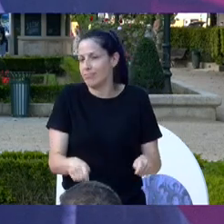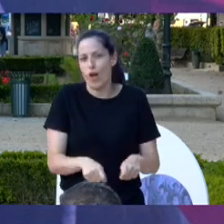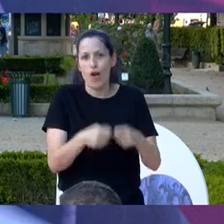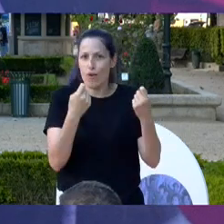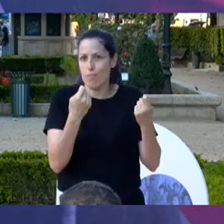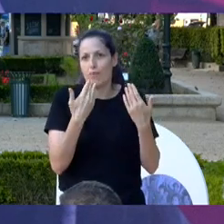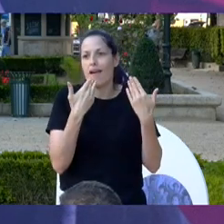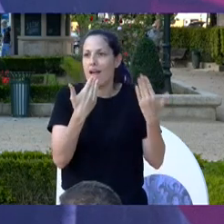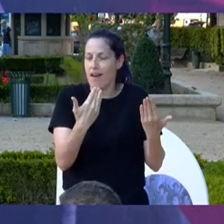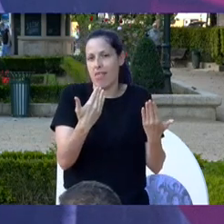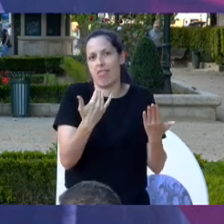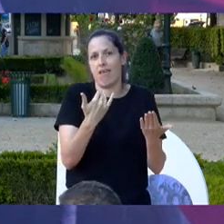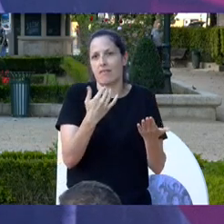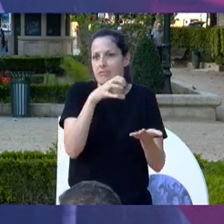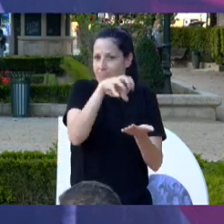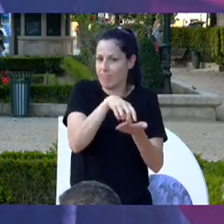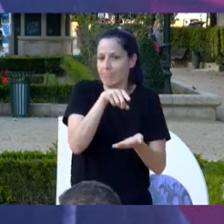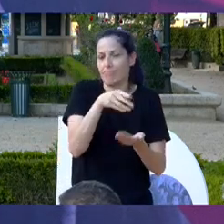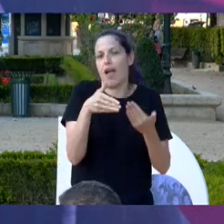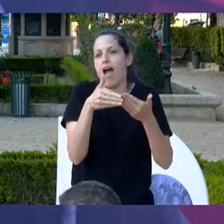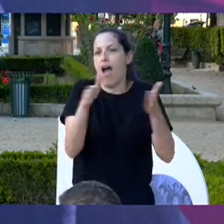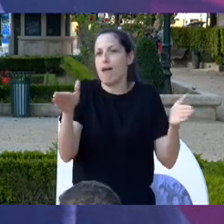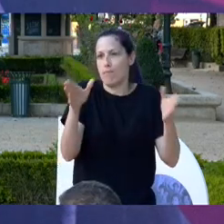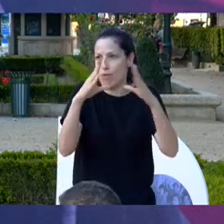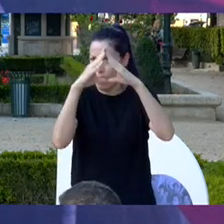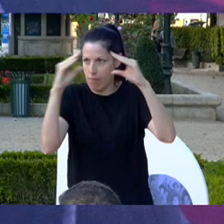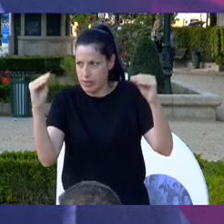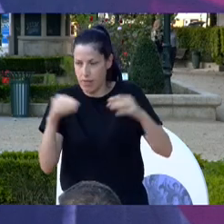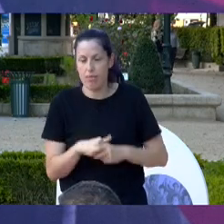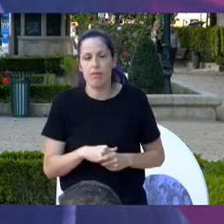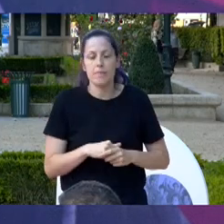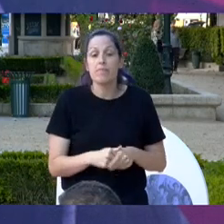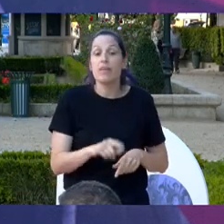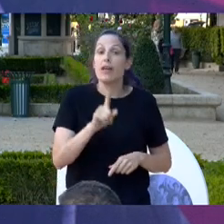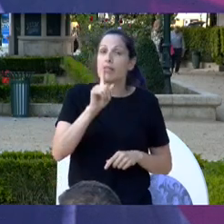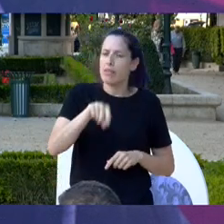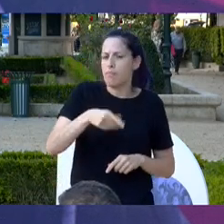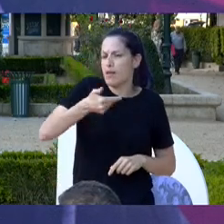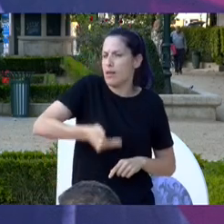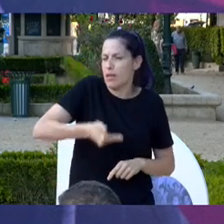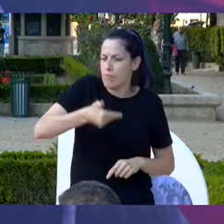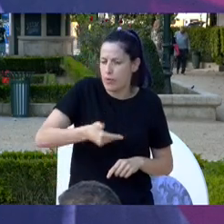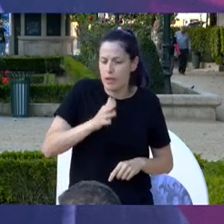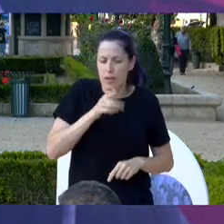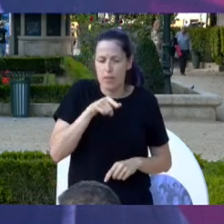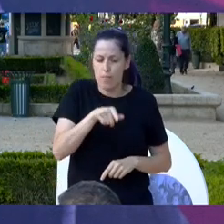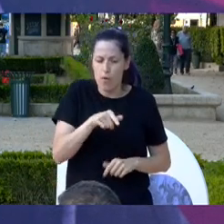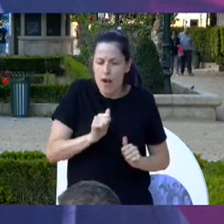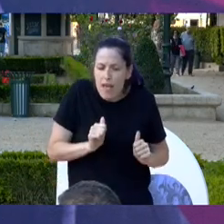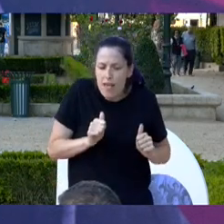de las universidades, como ya comentábamos antes. Luego ahí, efectivamente, fue muy importante porque puso en marcha